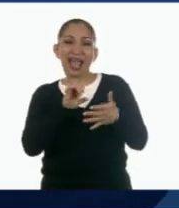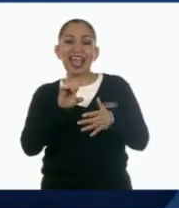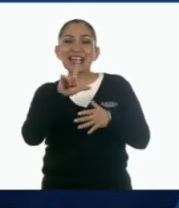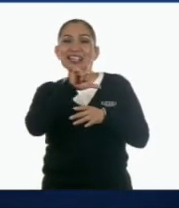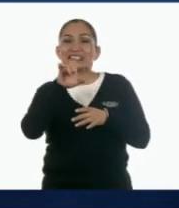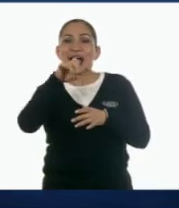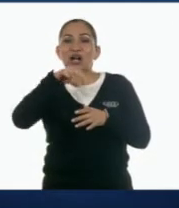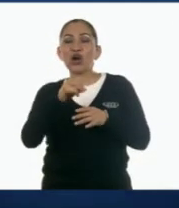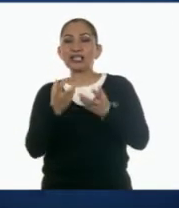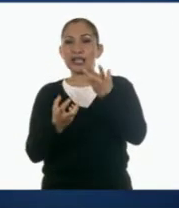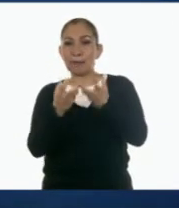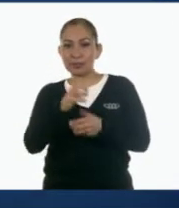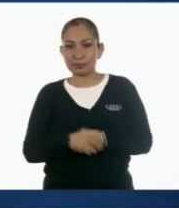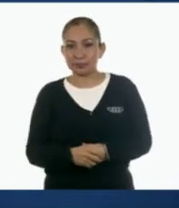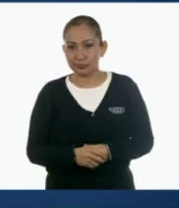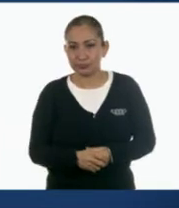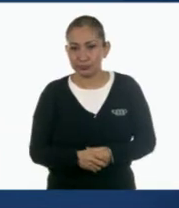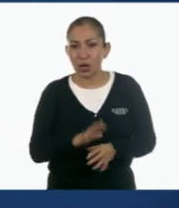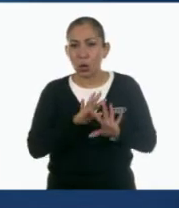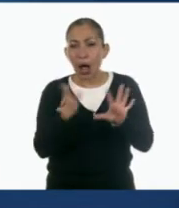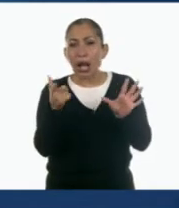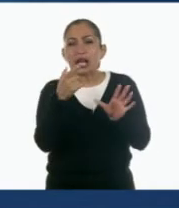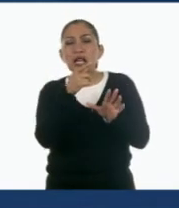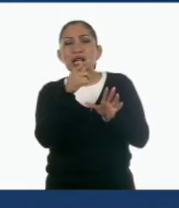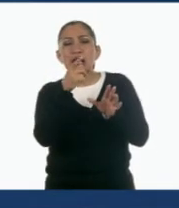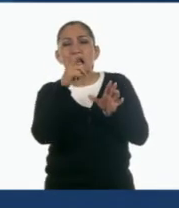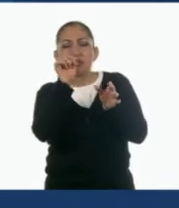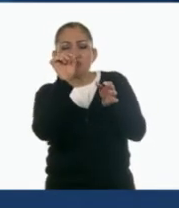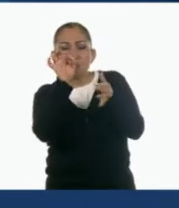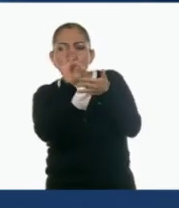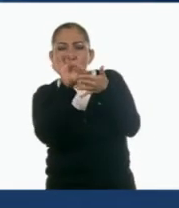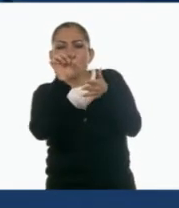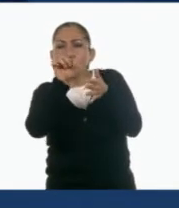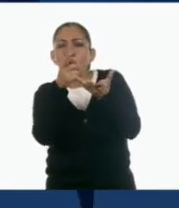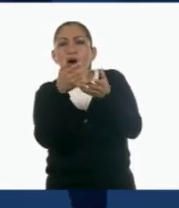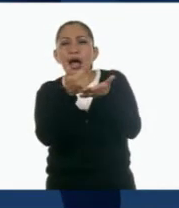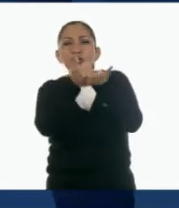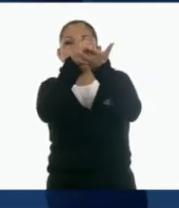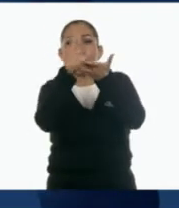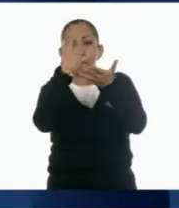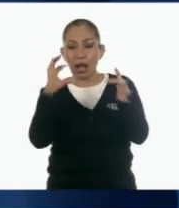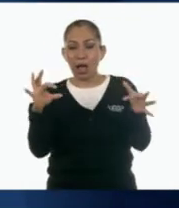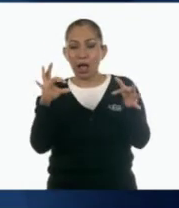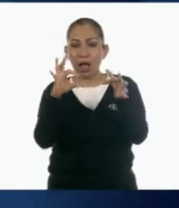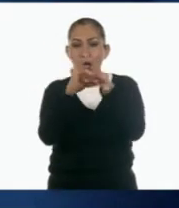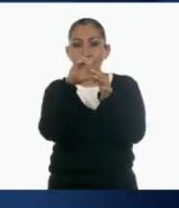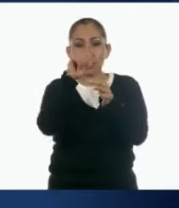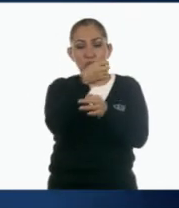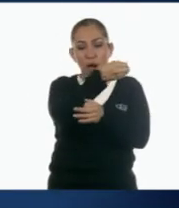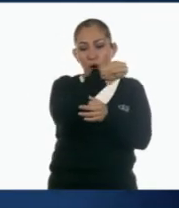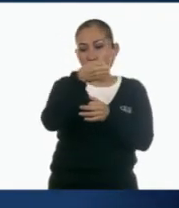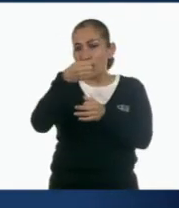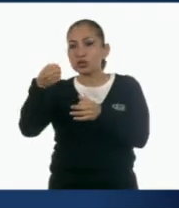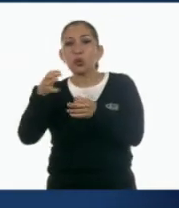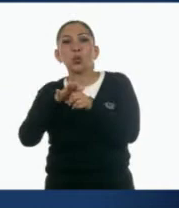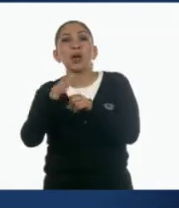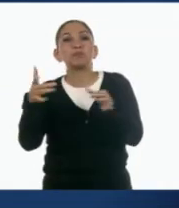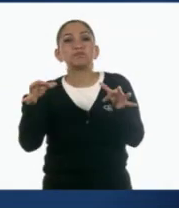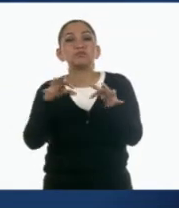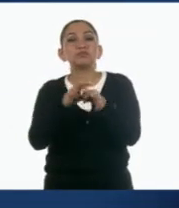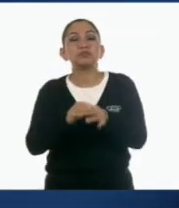llamas. ¿Y cuál sería ahí el signo que está sirviéndonos para conectar esas